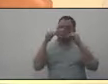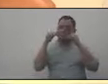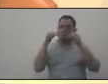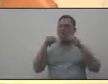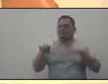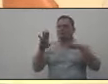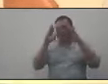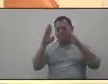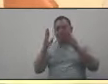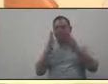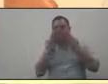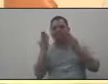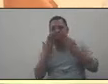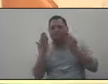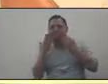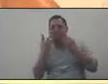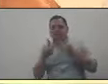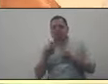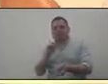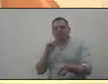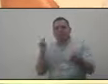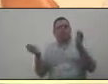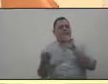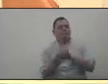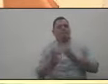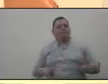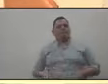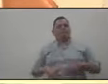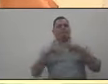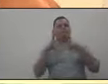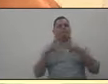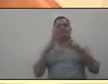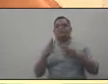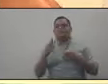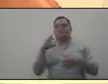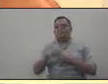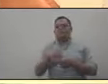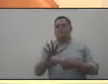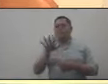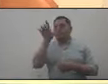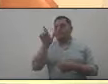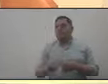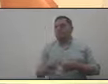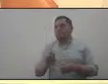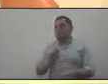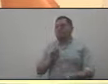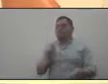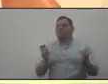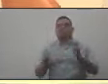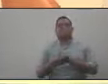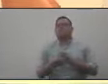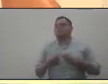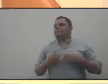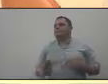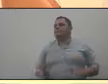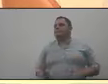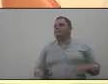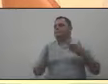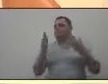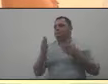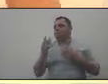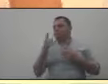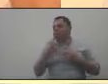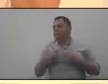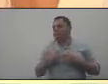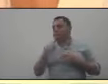de manera amable, pueden cambiar la vida y el momento de esa persona. Entonces, alguien decía